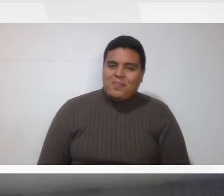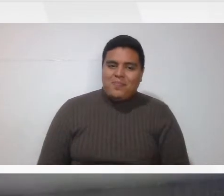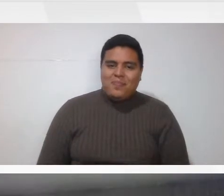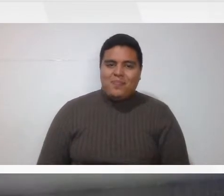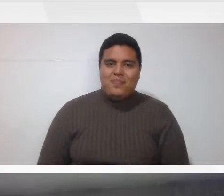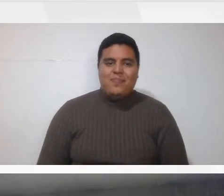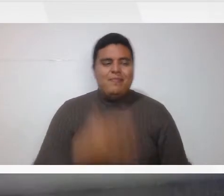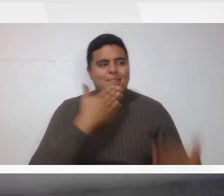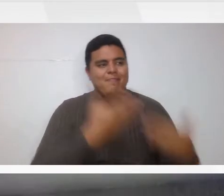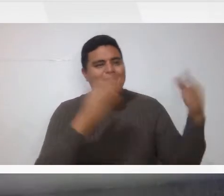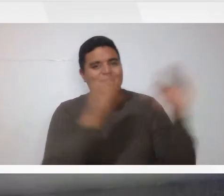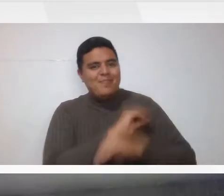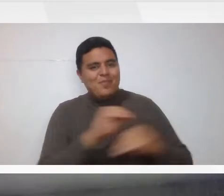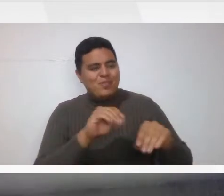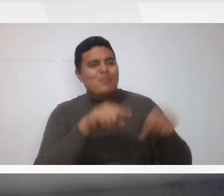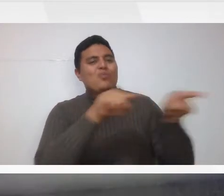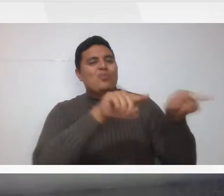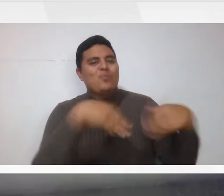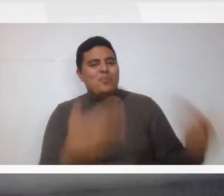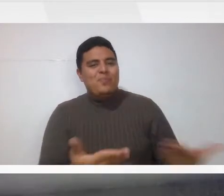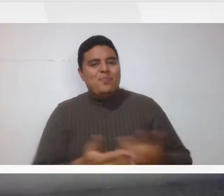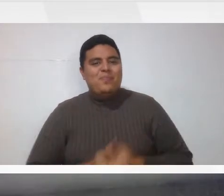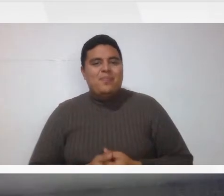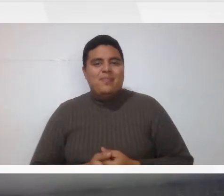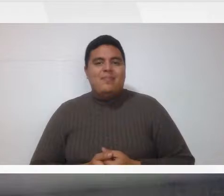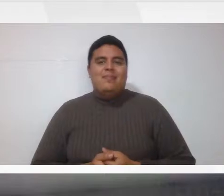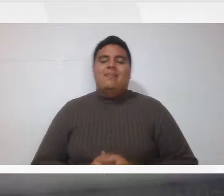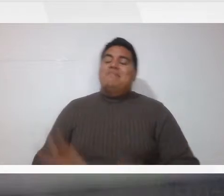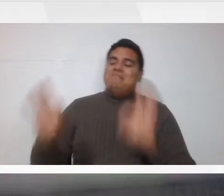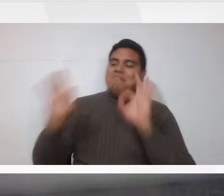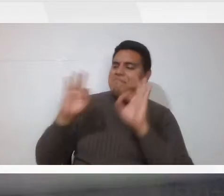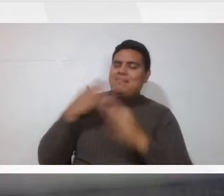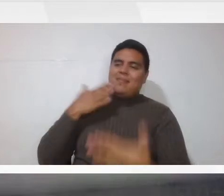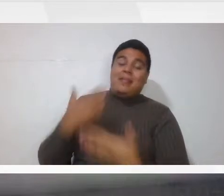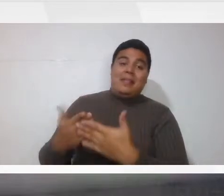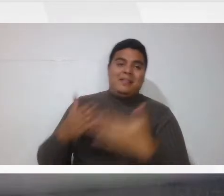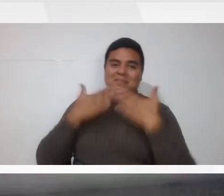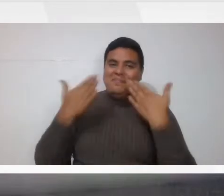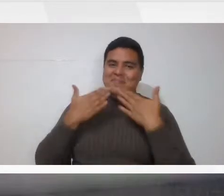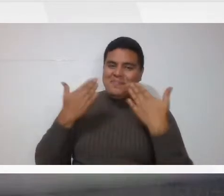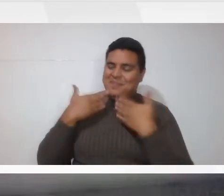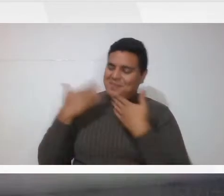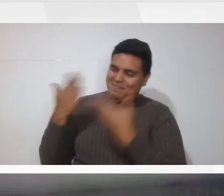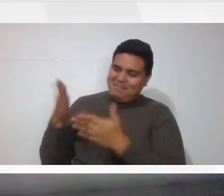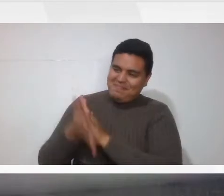Muy buenas noches, ¿cómo está usted? Muy bien, muchas gracias. Muy amable. Y adelante, profe.